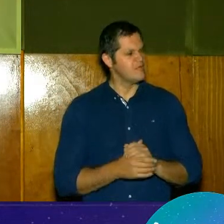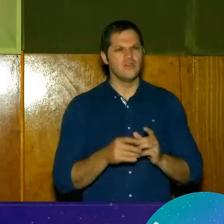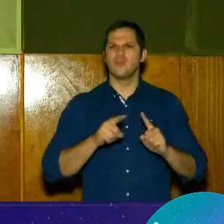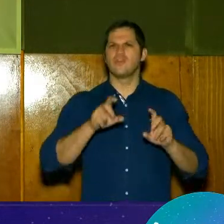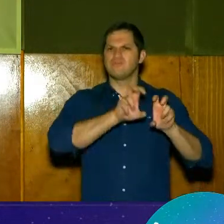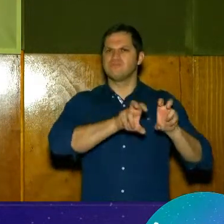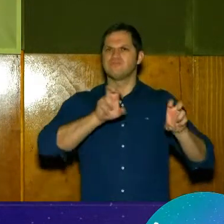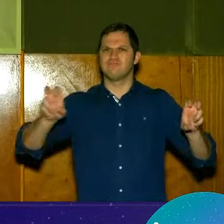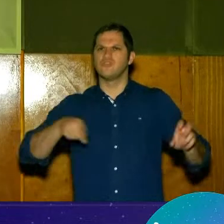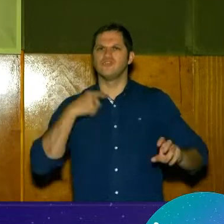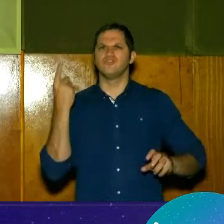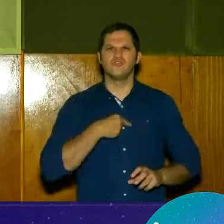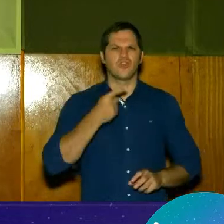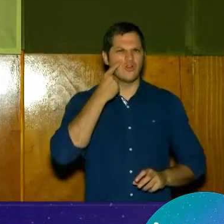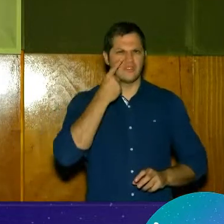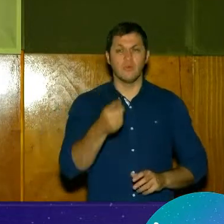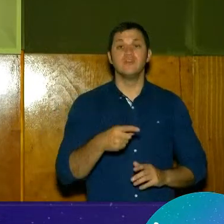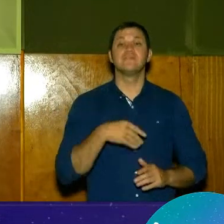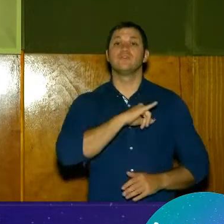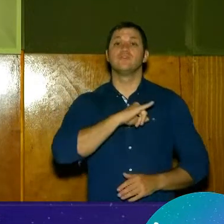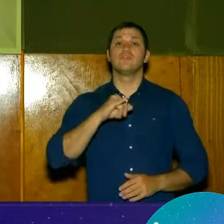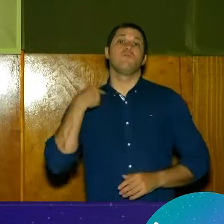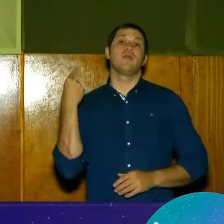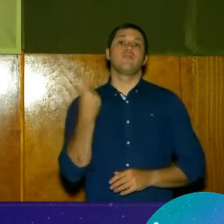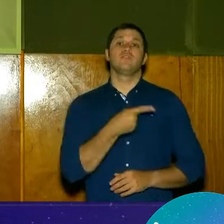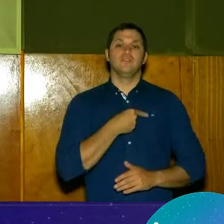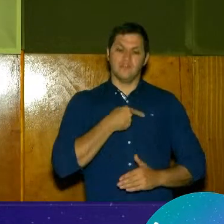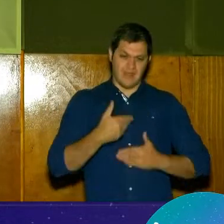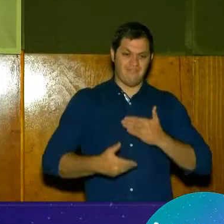aportaron también en ese conocimiento